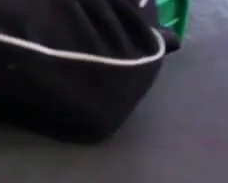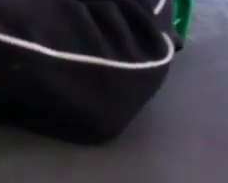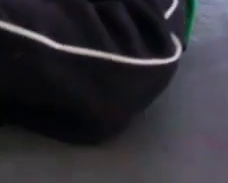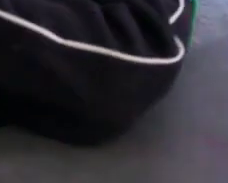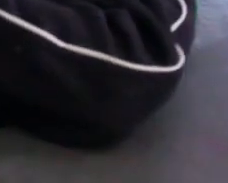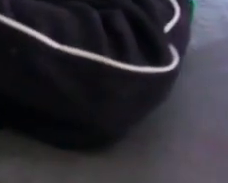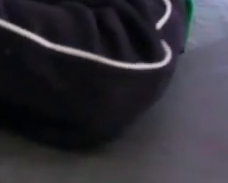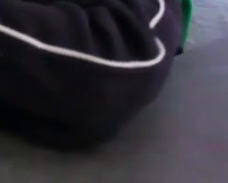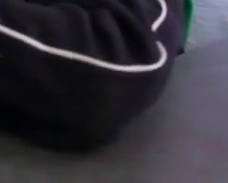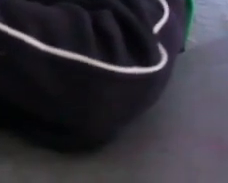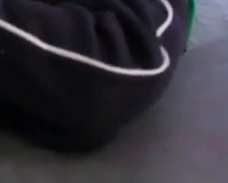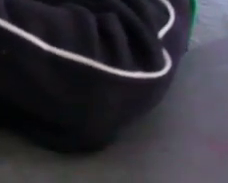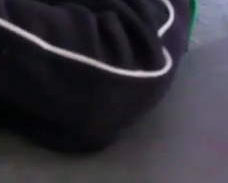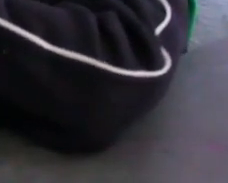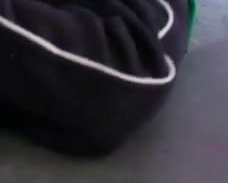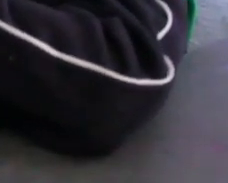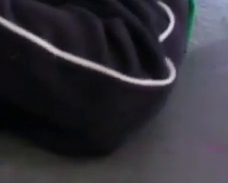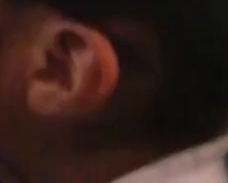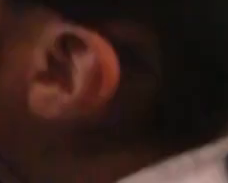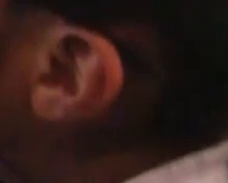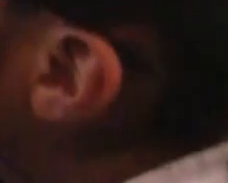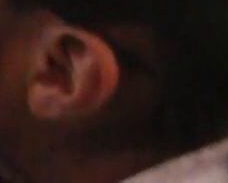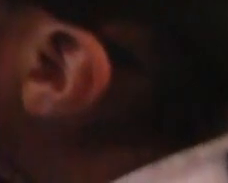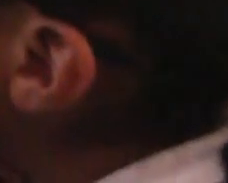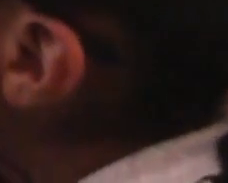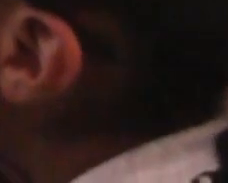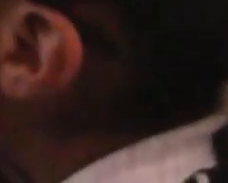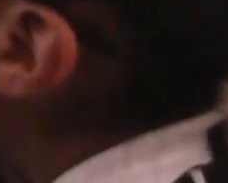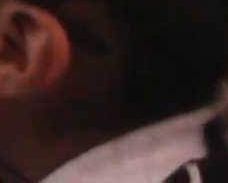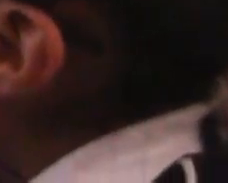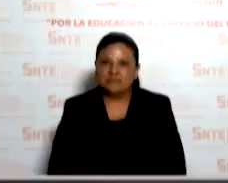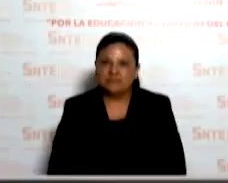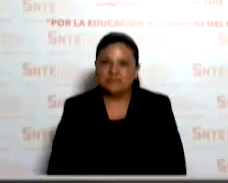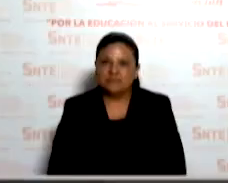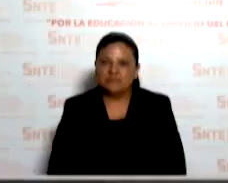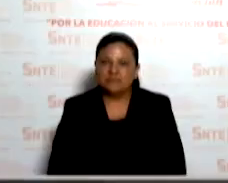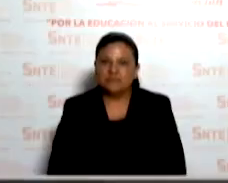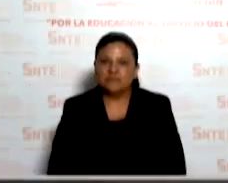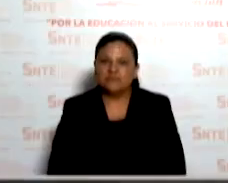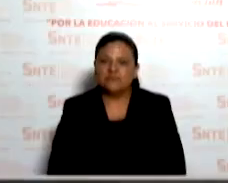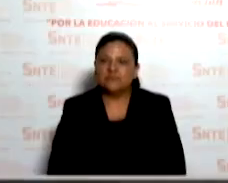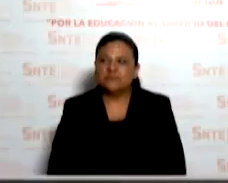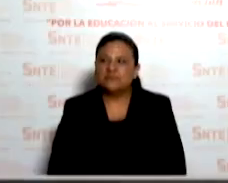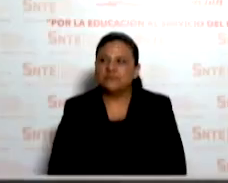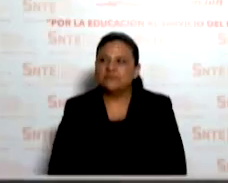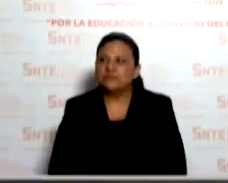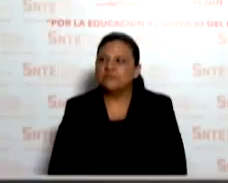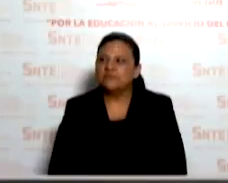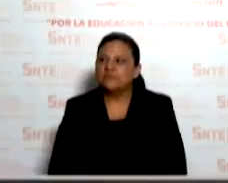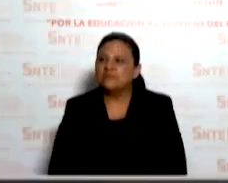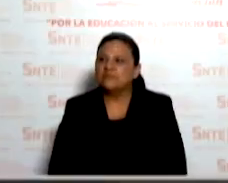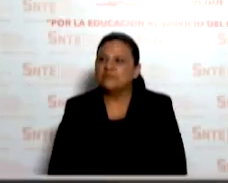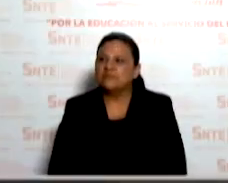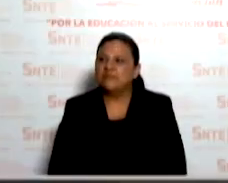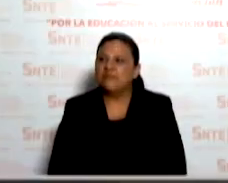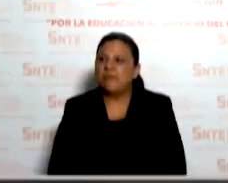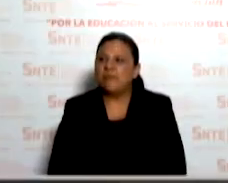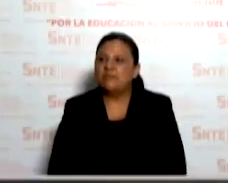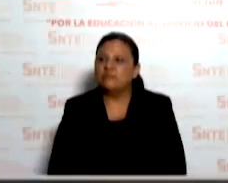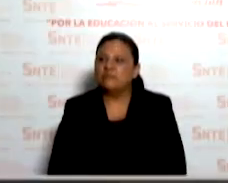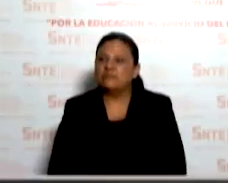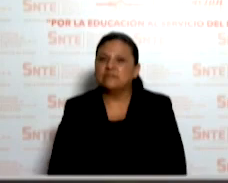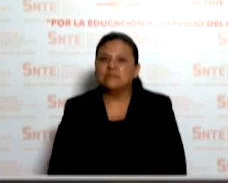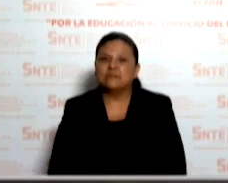a los alumnos en lo que ellos son o su sentido de pertenencia. Su orgullo de ser docente y su convicción por la